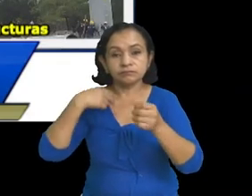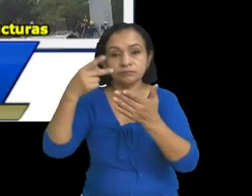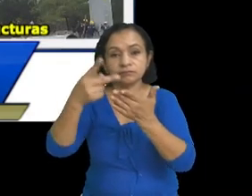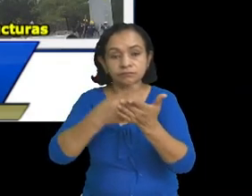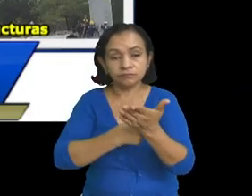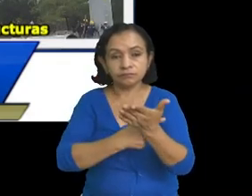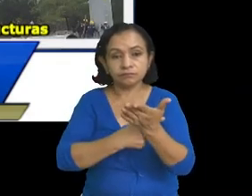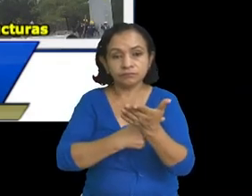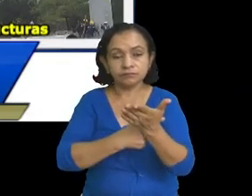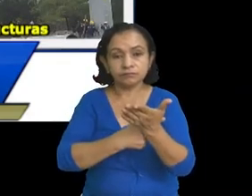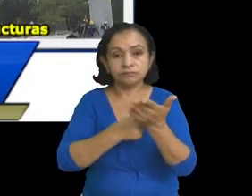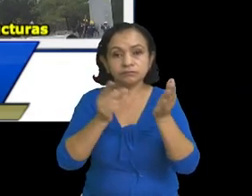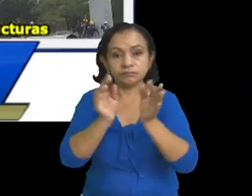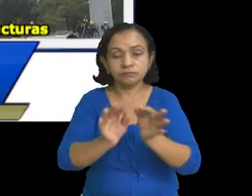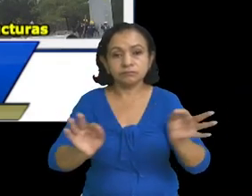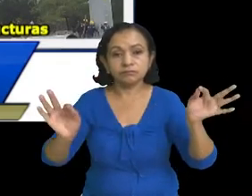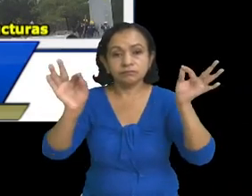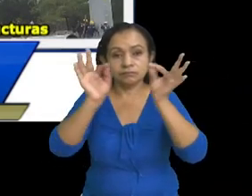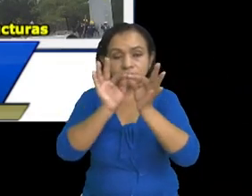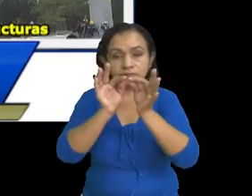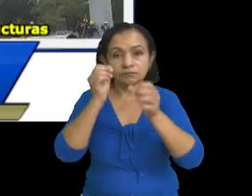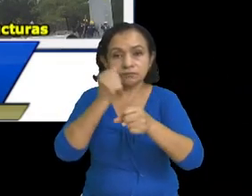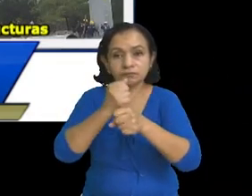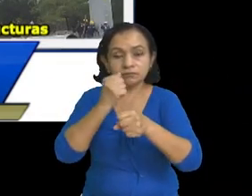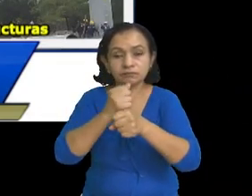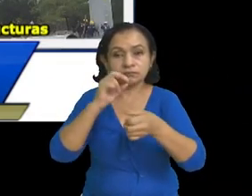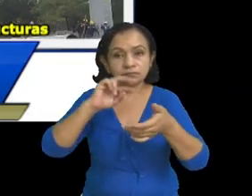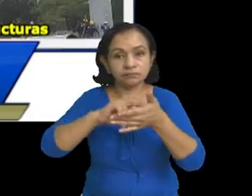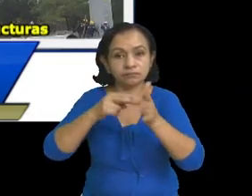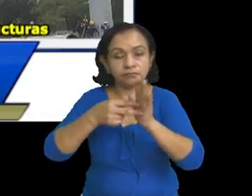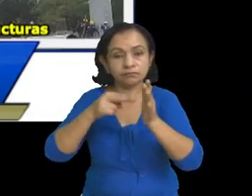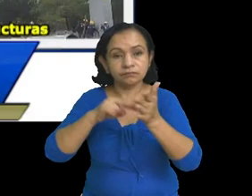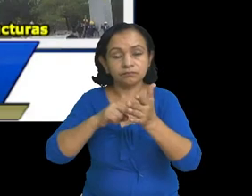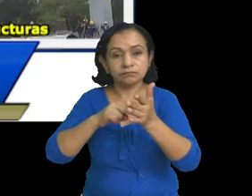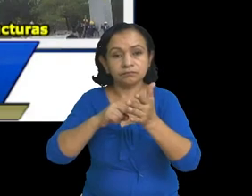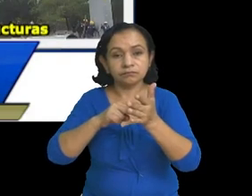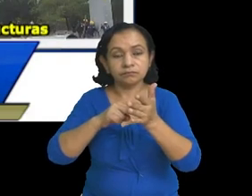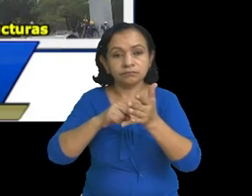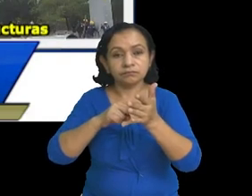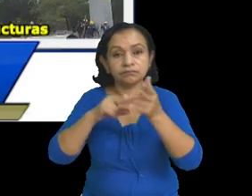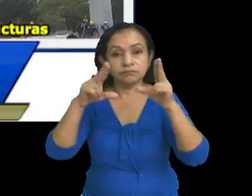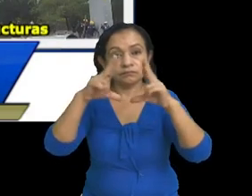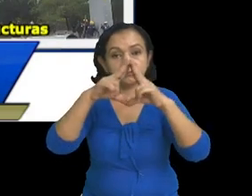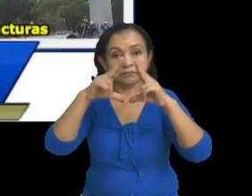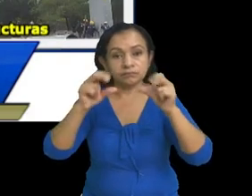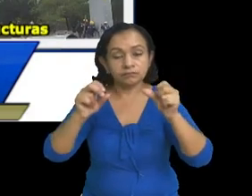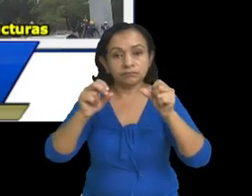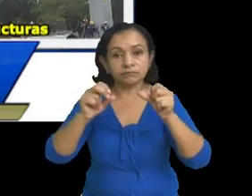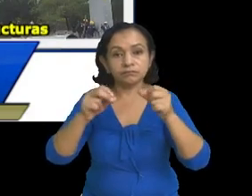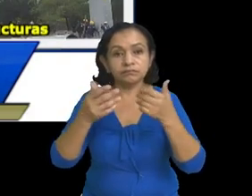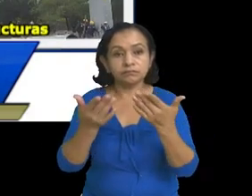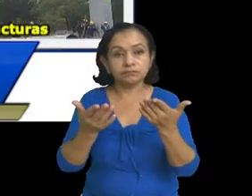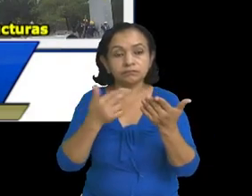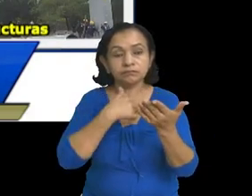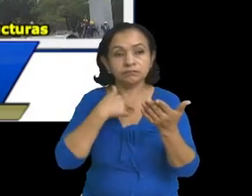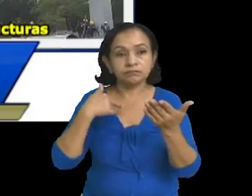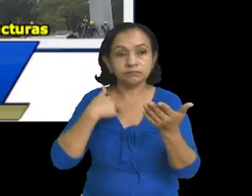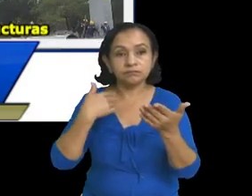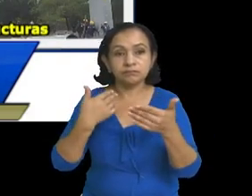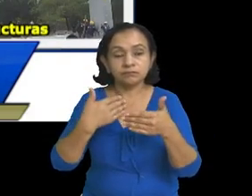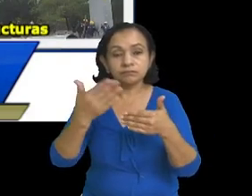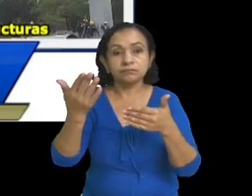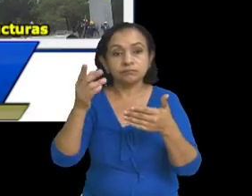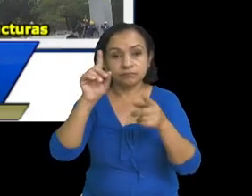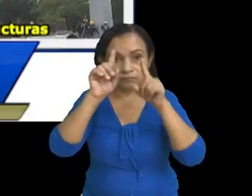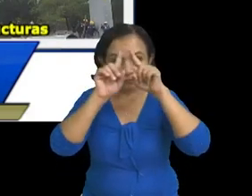porque tendrían un gran impacto en lo que es la matriz de generación del país y en los costos de generación. Claro,